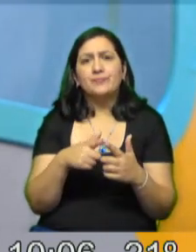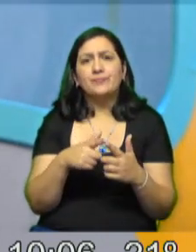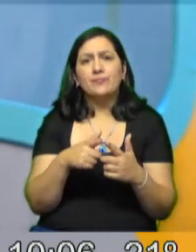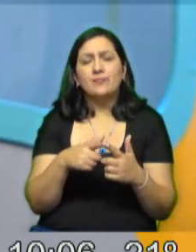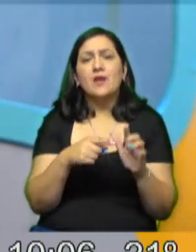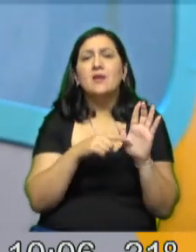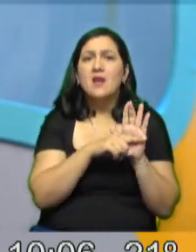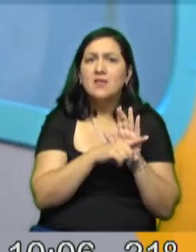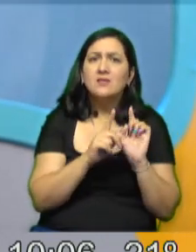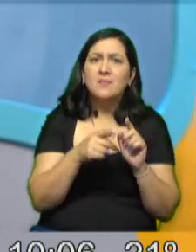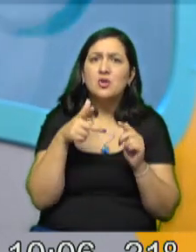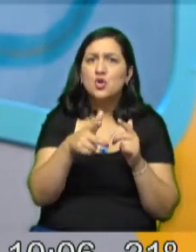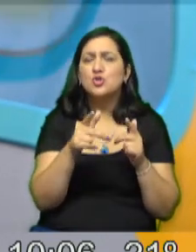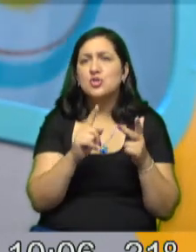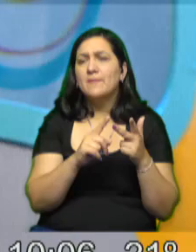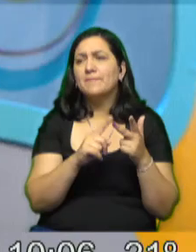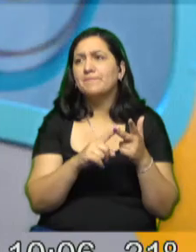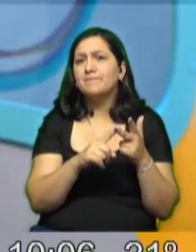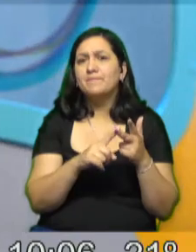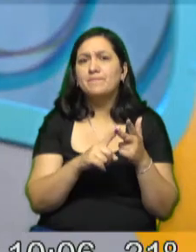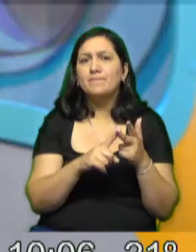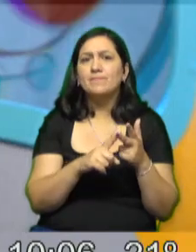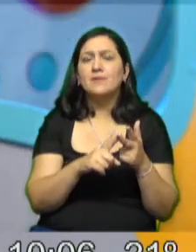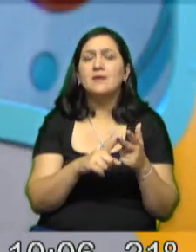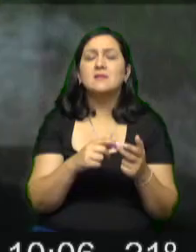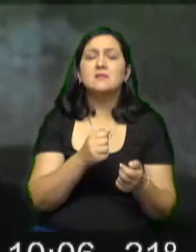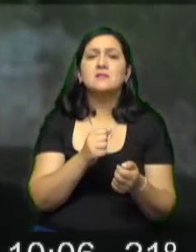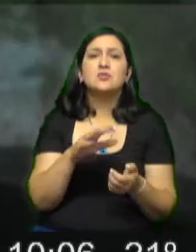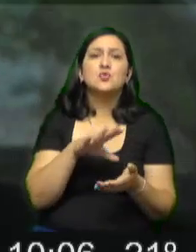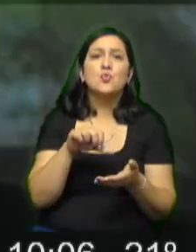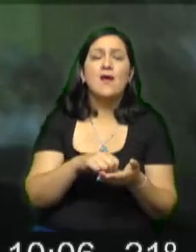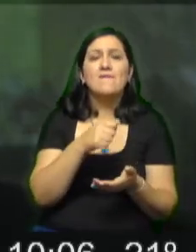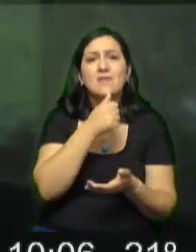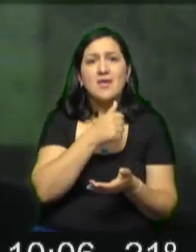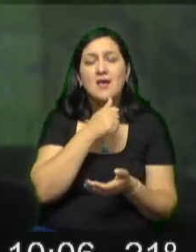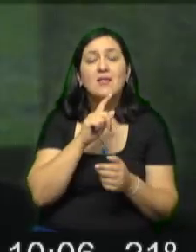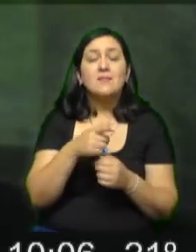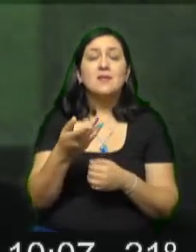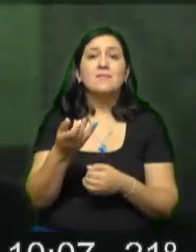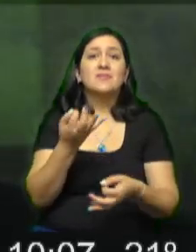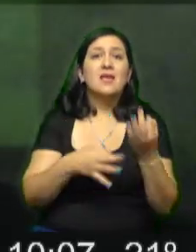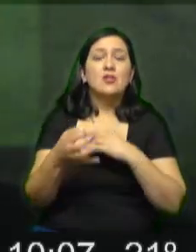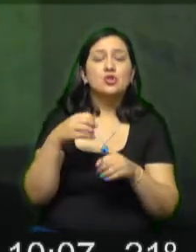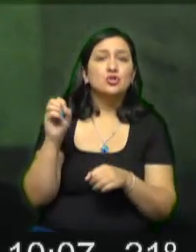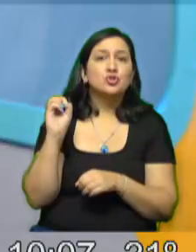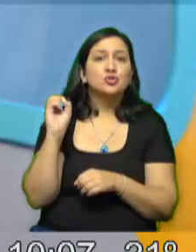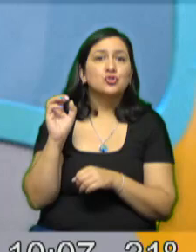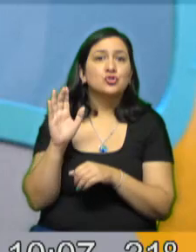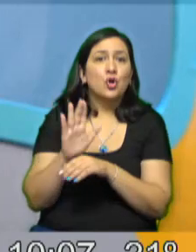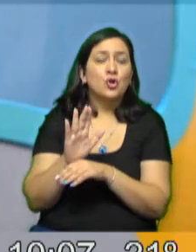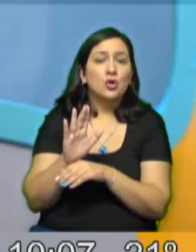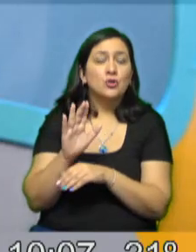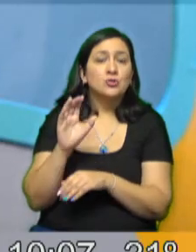en el este también estuviste, en Rocha, Late de Ciudad Vieja, tenés un Solís dentro de poco. También te vas